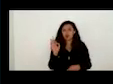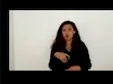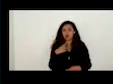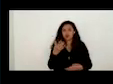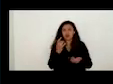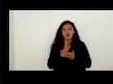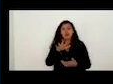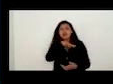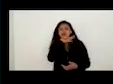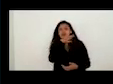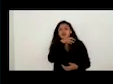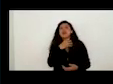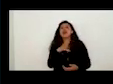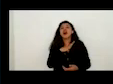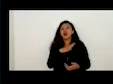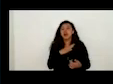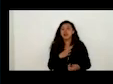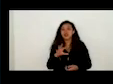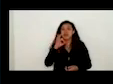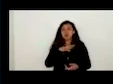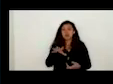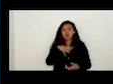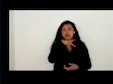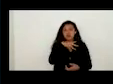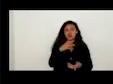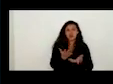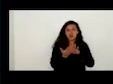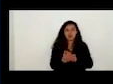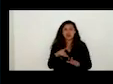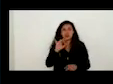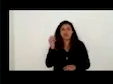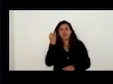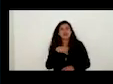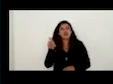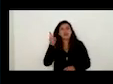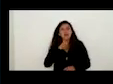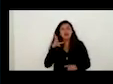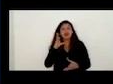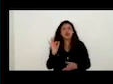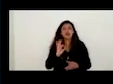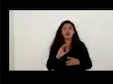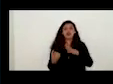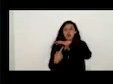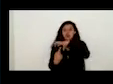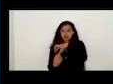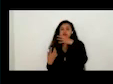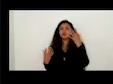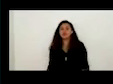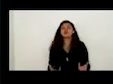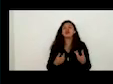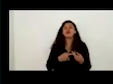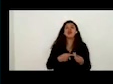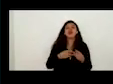en el lugar. Puede ser un omelette de cebolla, puede ser un omelette de jitomate, puede ser un omelette de champiñones, puede ser un omelette de